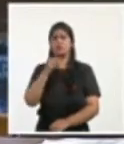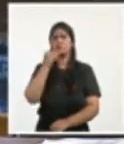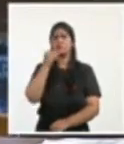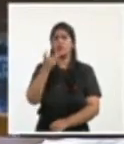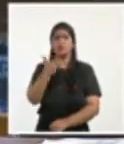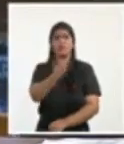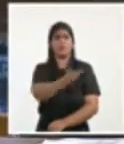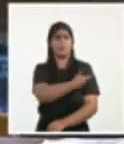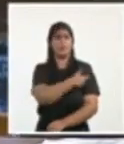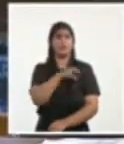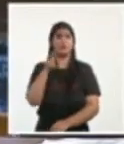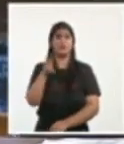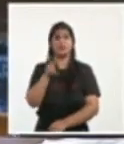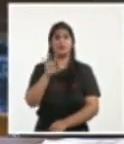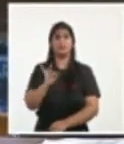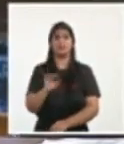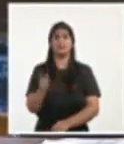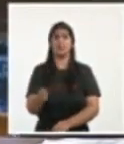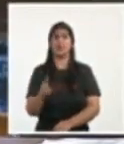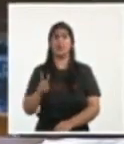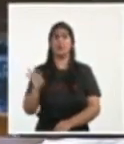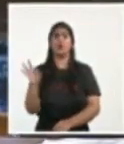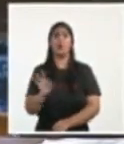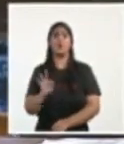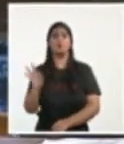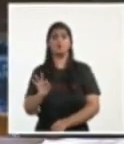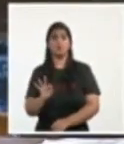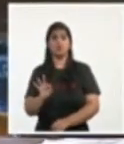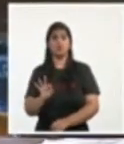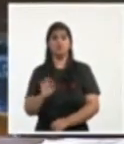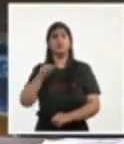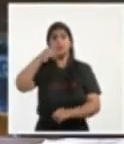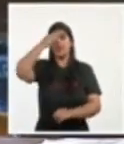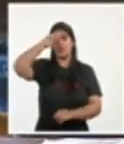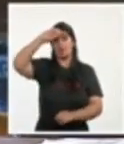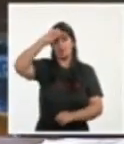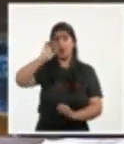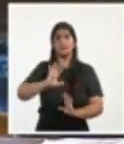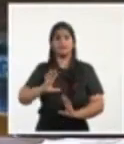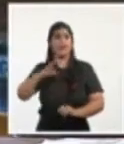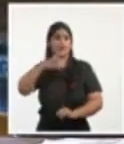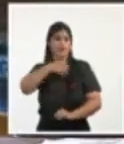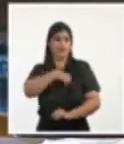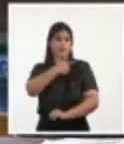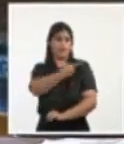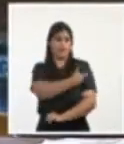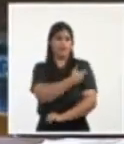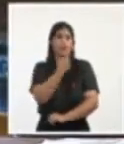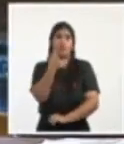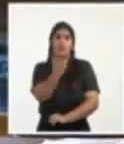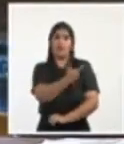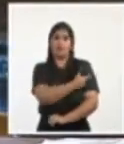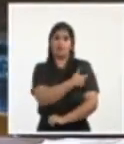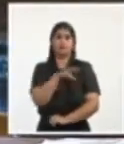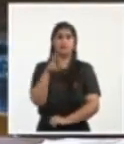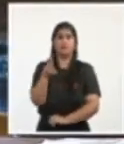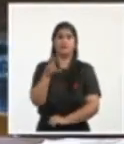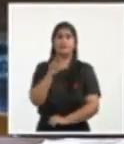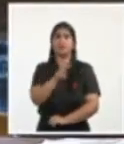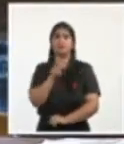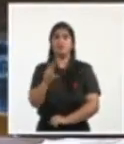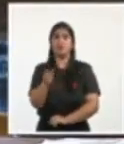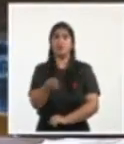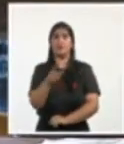27,2% de los cubanos con al menos una dosis el 22,9%, 2 dosis, y